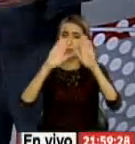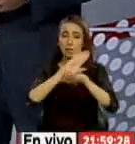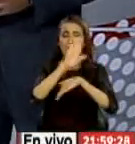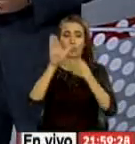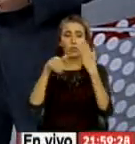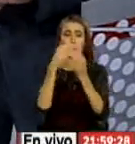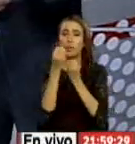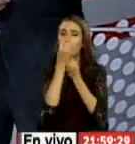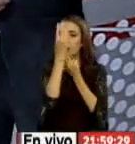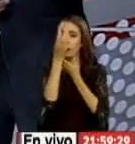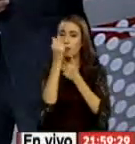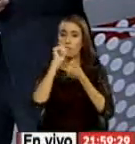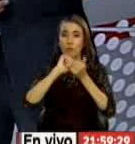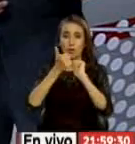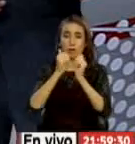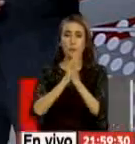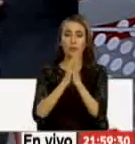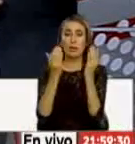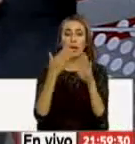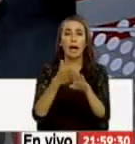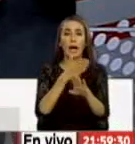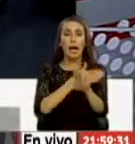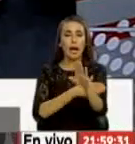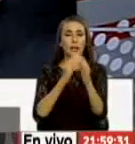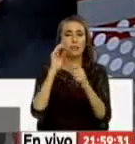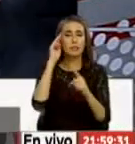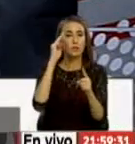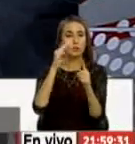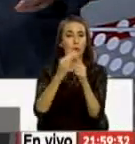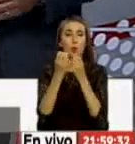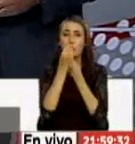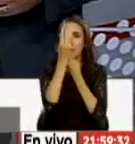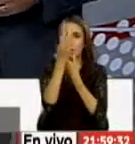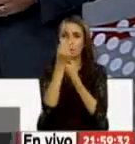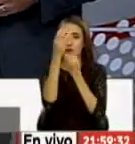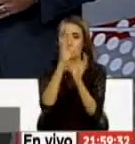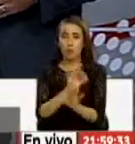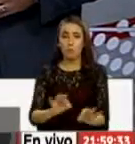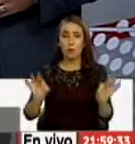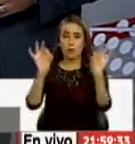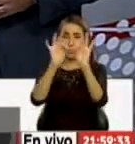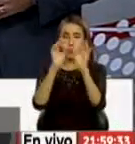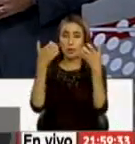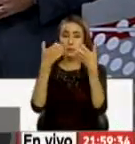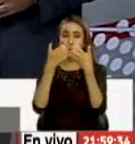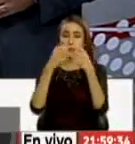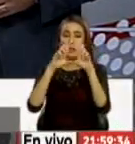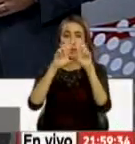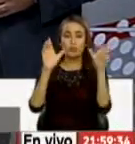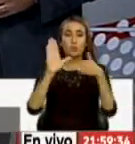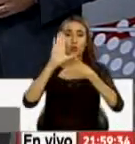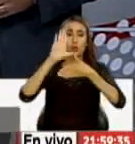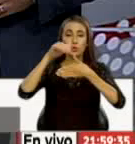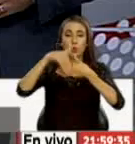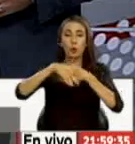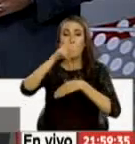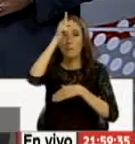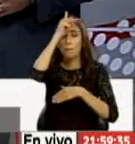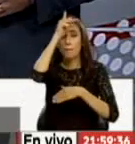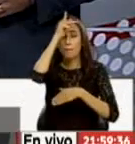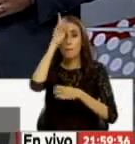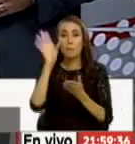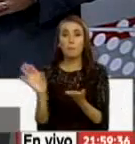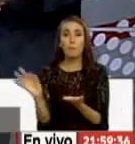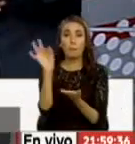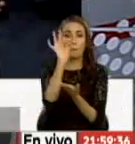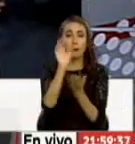toda la información deportiva. No sin antes dar un pequeño detalle. Información importante para los seleccionados sudamericanos, porque Perú, nuestro representante en el